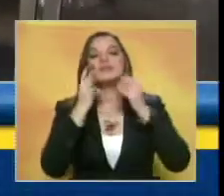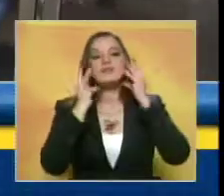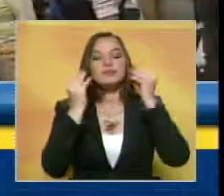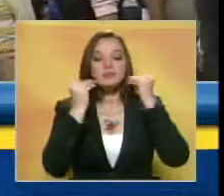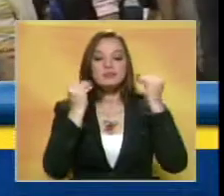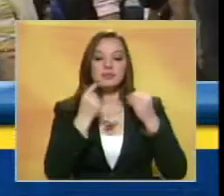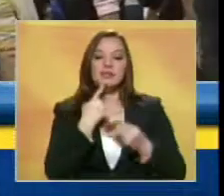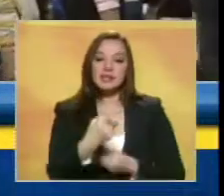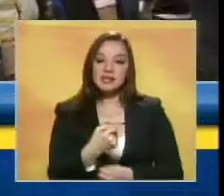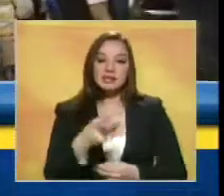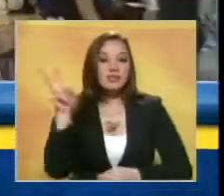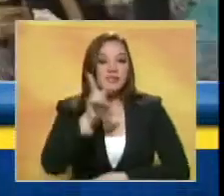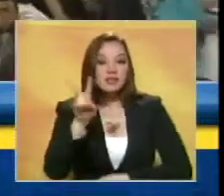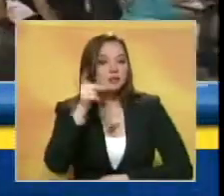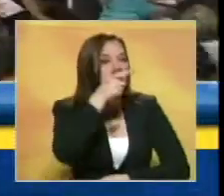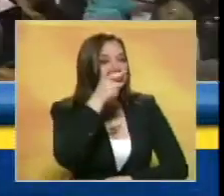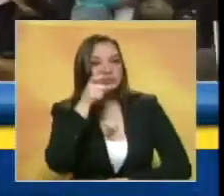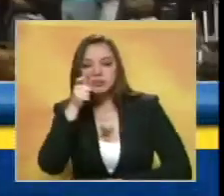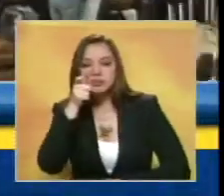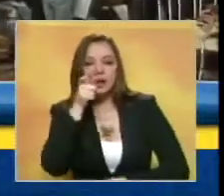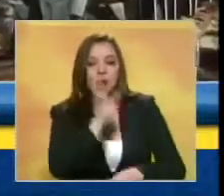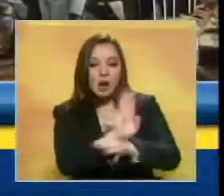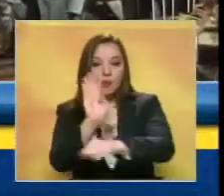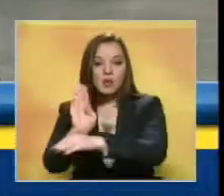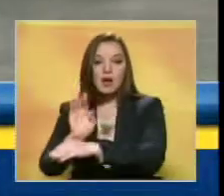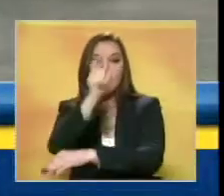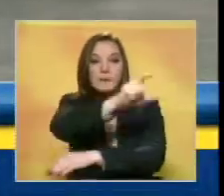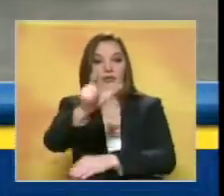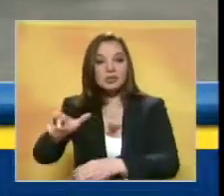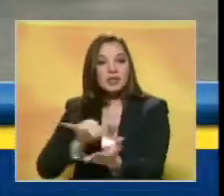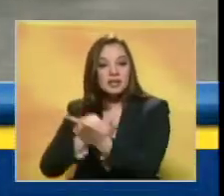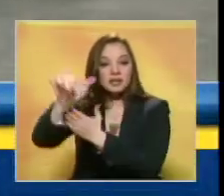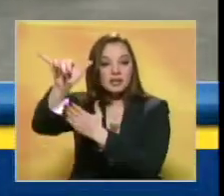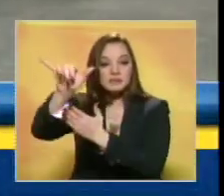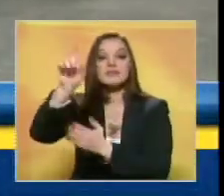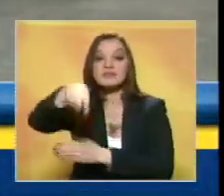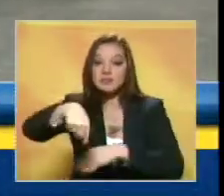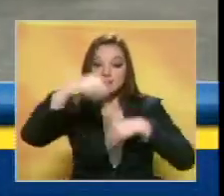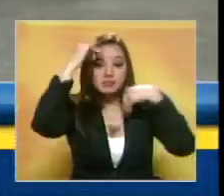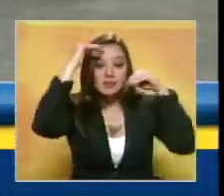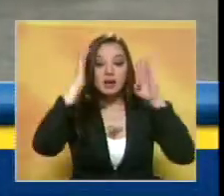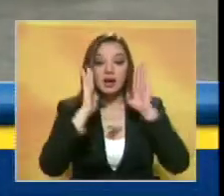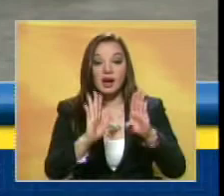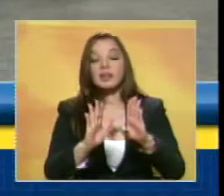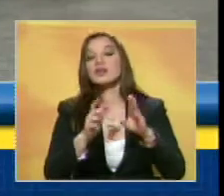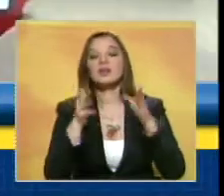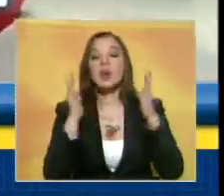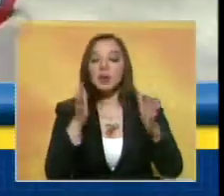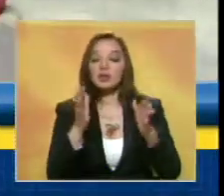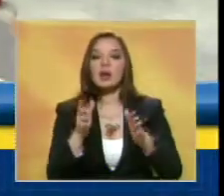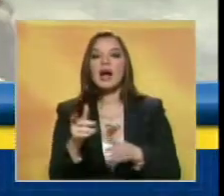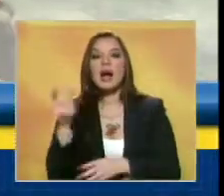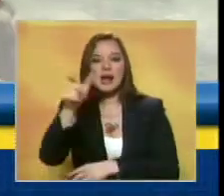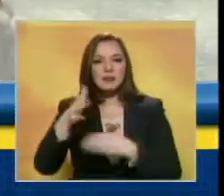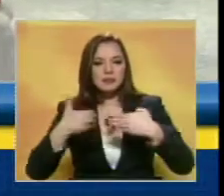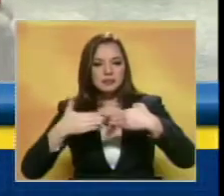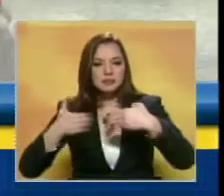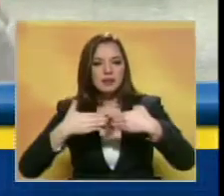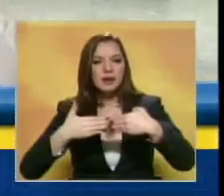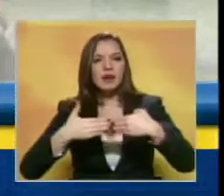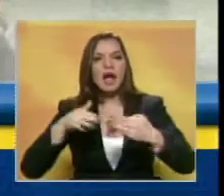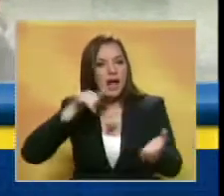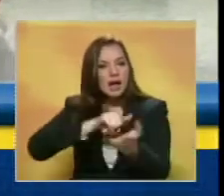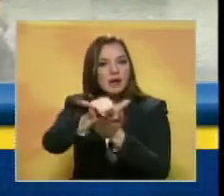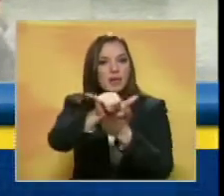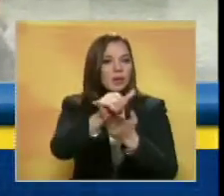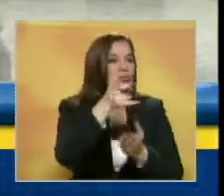en los trabajos de información al público en general, principalmente a los viajeros. También recomendó reforzar las puertas de entrada en la Oficina Sanitaria de los puertos